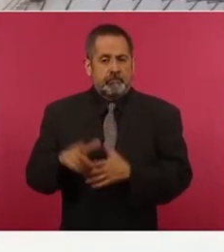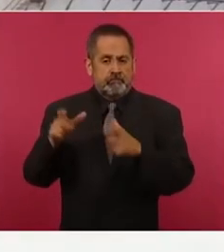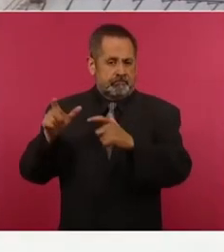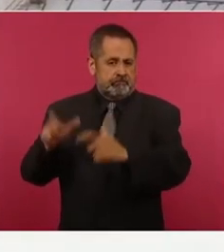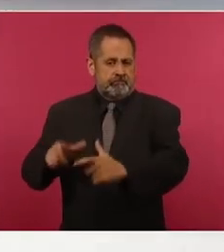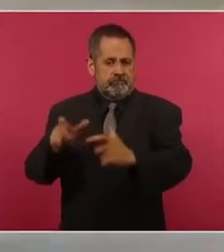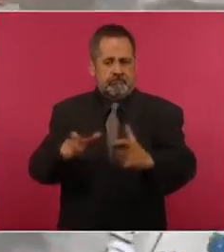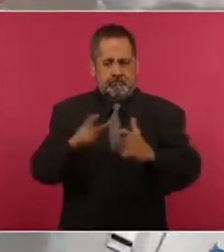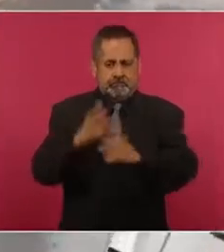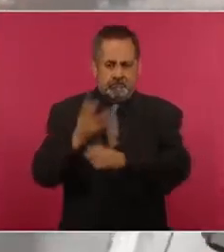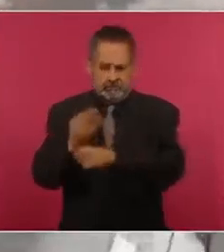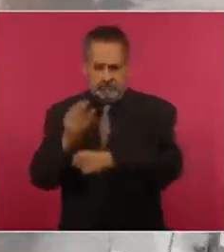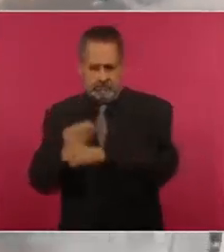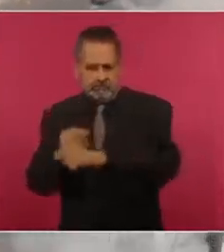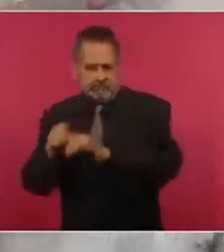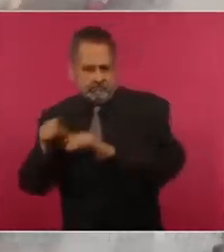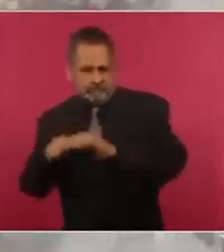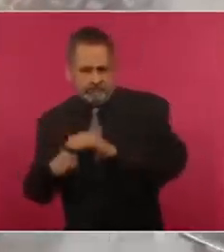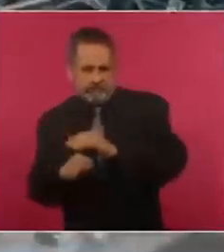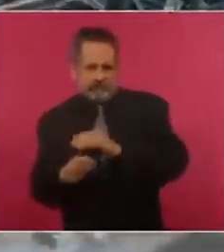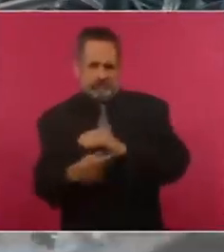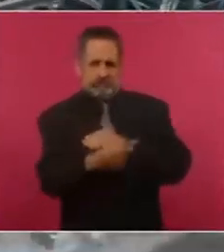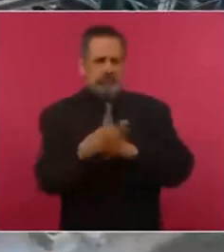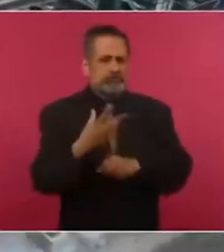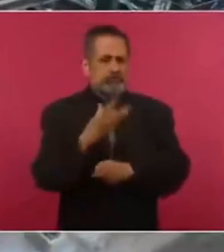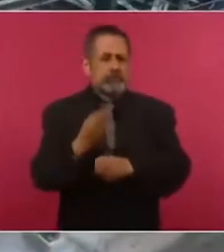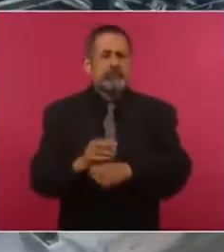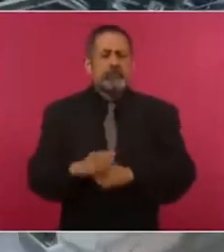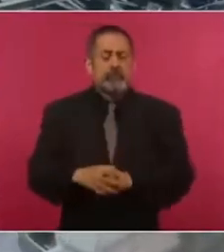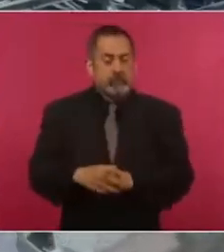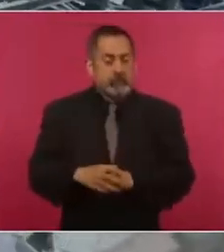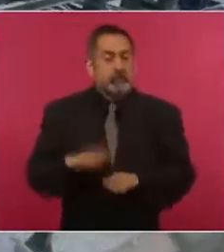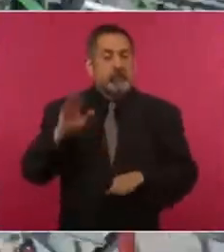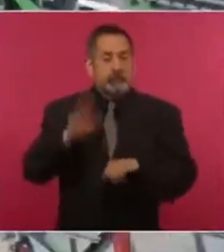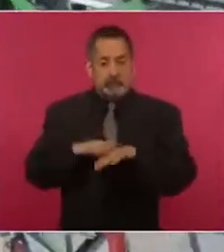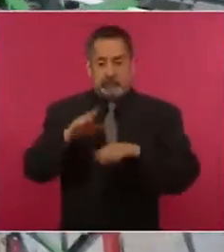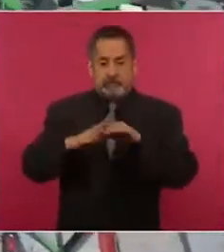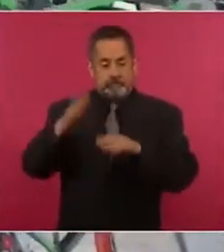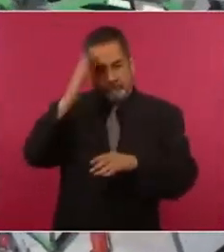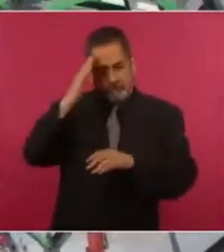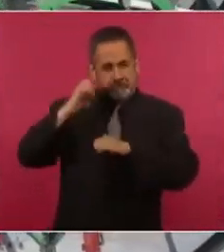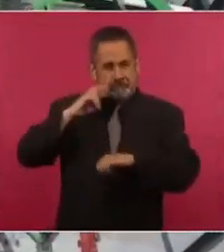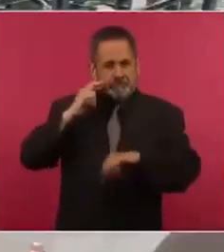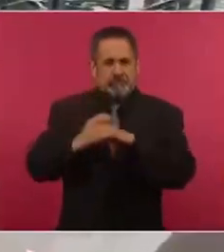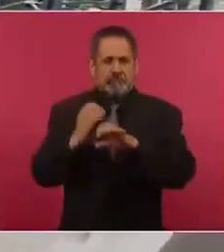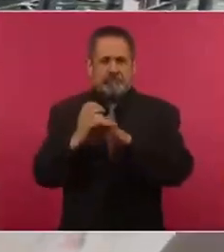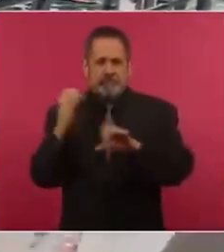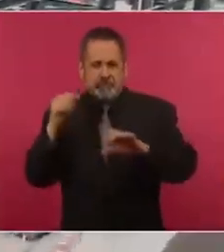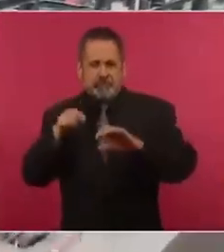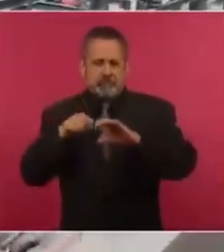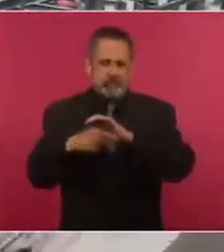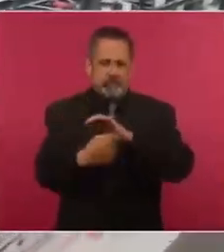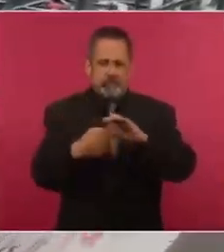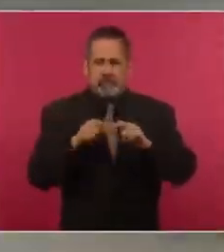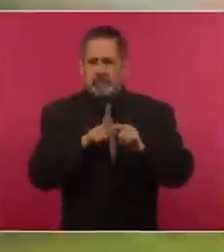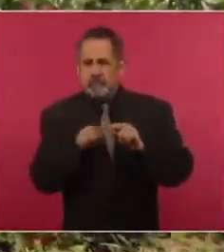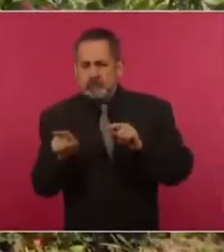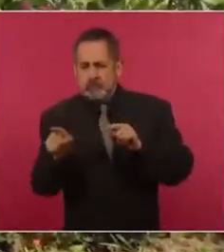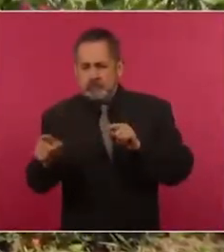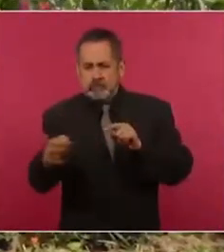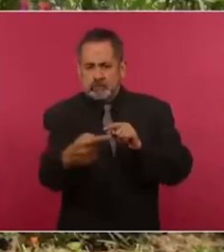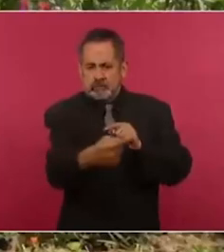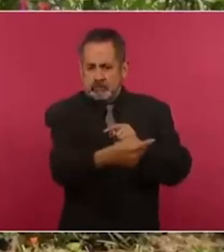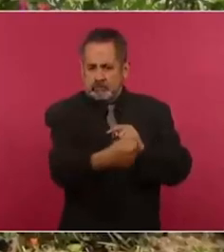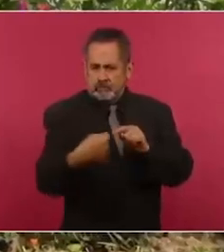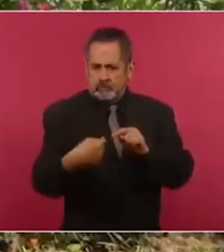integración de líneas. En las actividades de integración, se avanza en el rack central y tendido de tubería de integración entre las plantas.